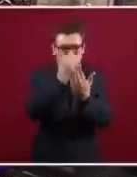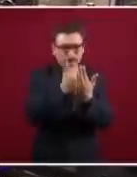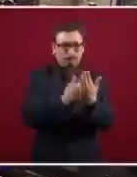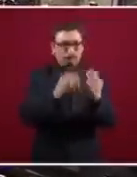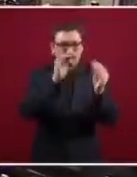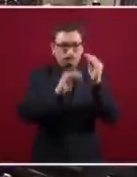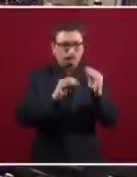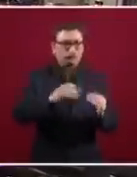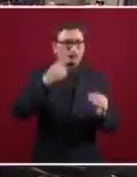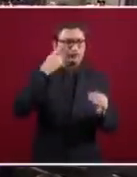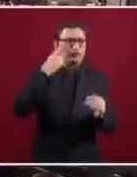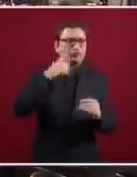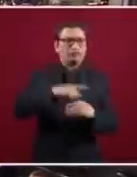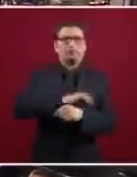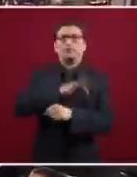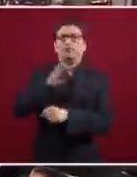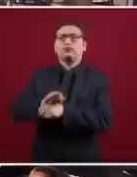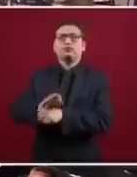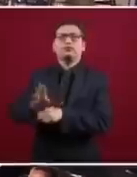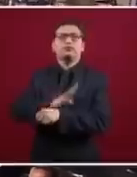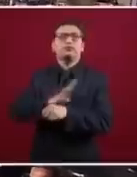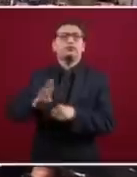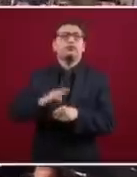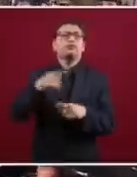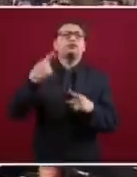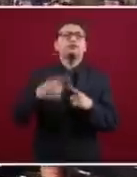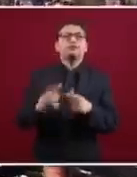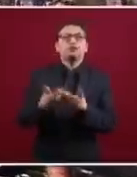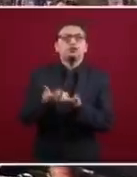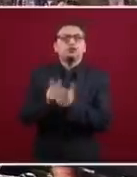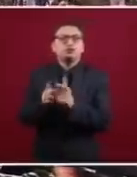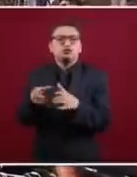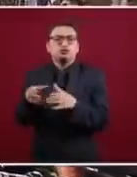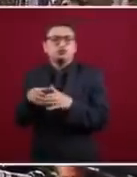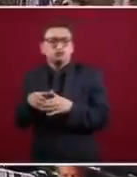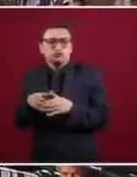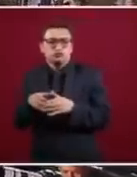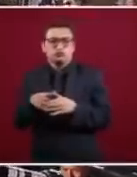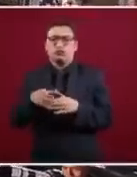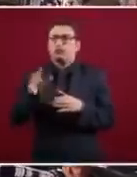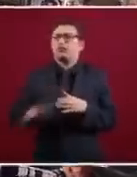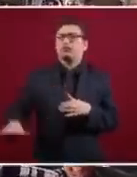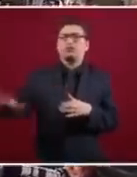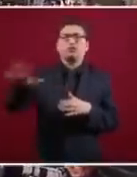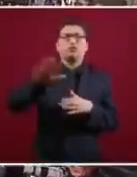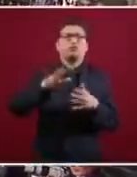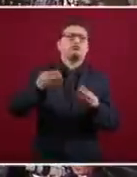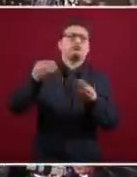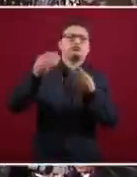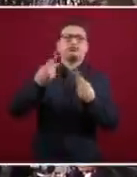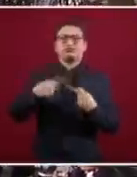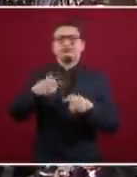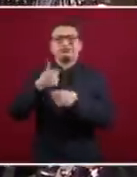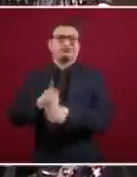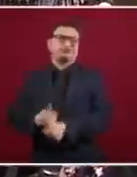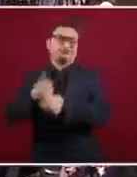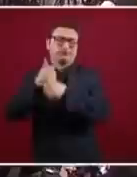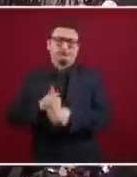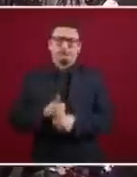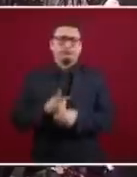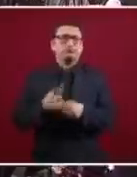a favorecer a una minoría a costa del sufrimiento de la mayoría de la gente